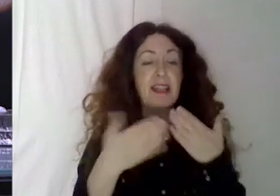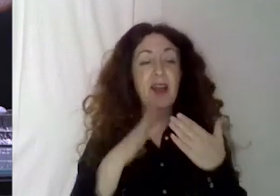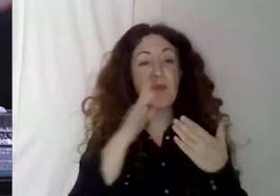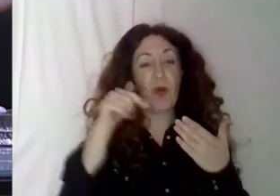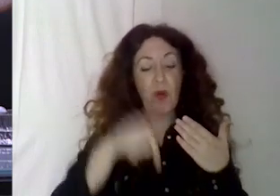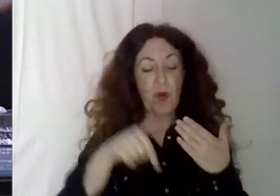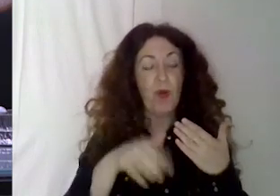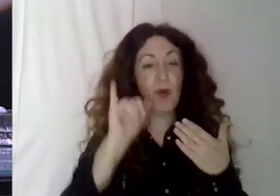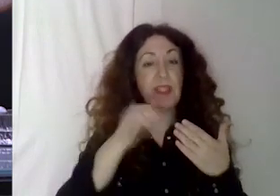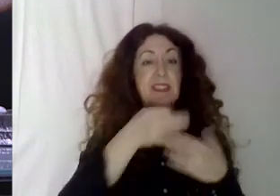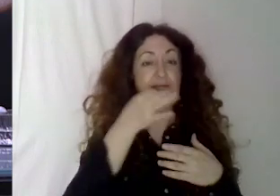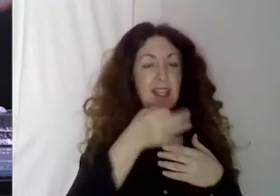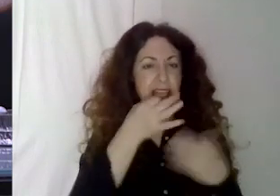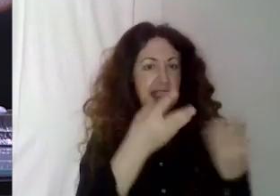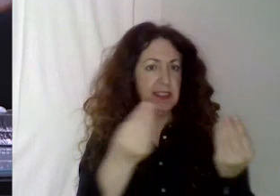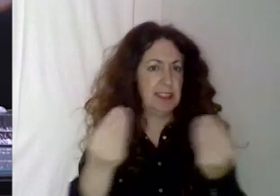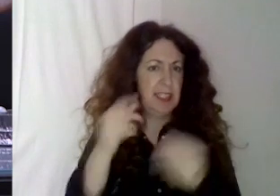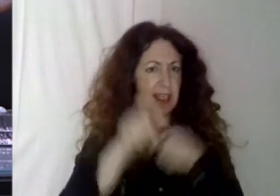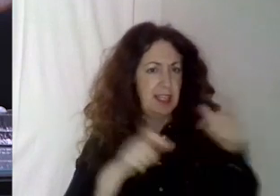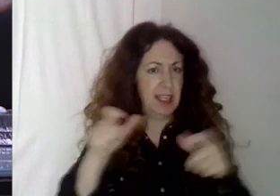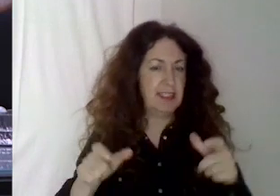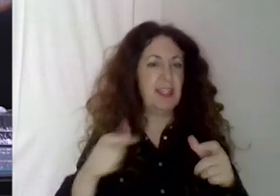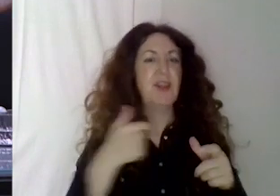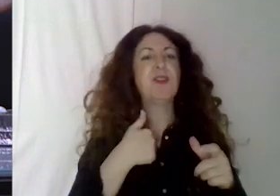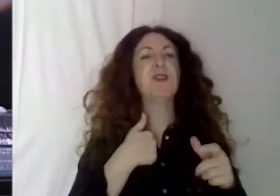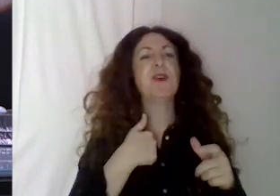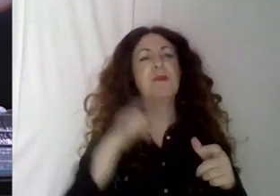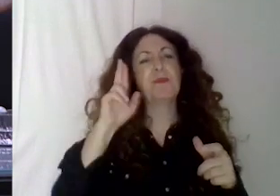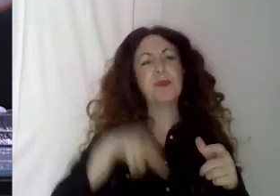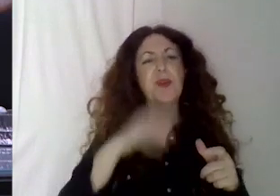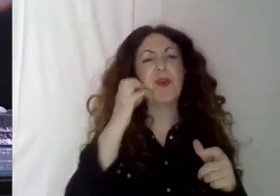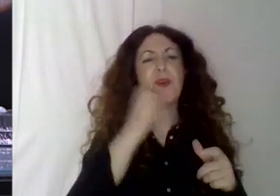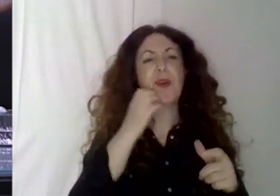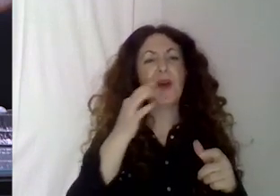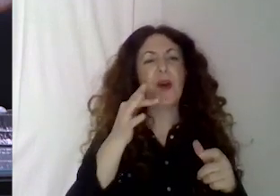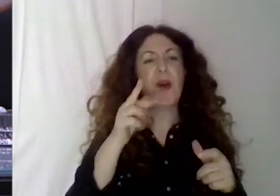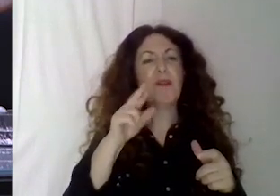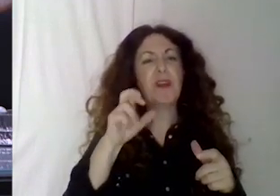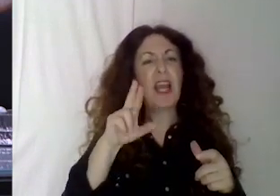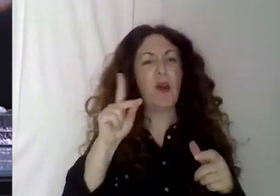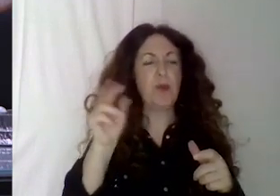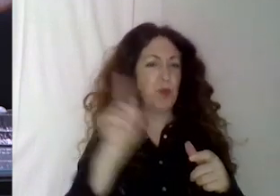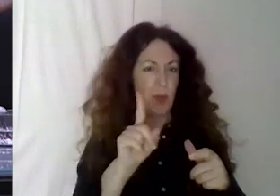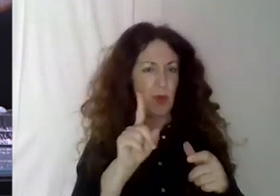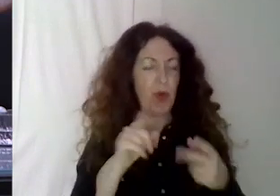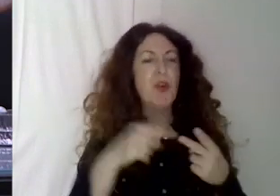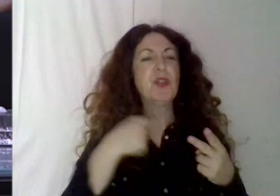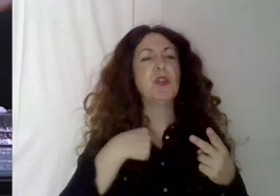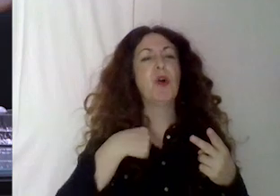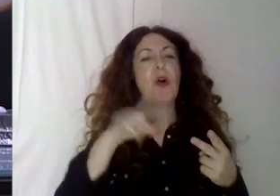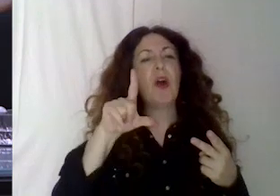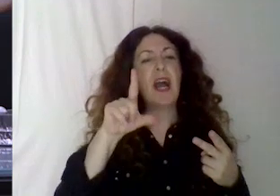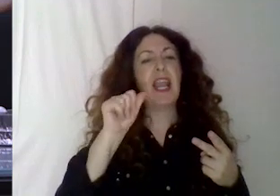tan abundante presencia. Temo que yo no soy freudiana, temo que yo soy lacaniana. Creo que Freud es un viejo maestro del